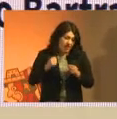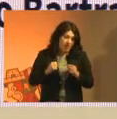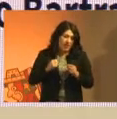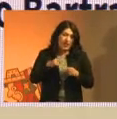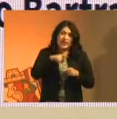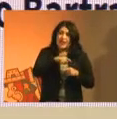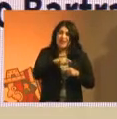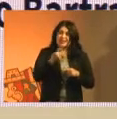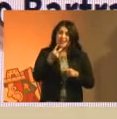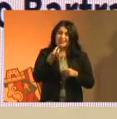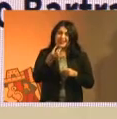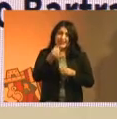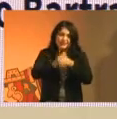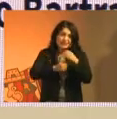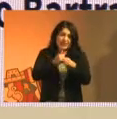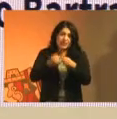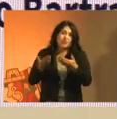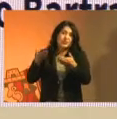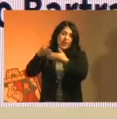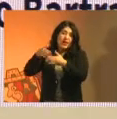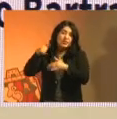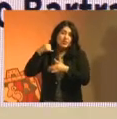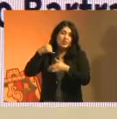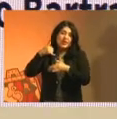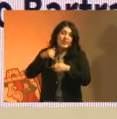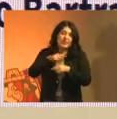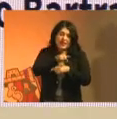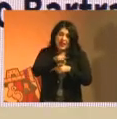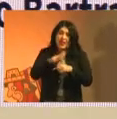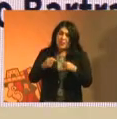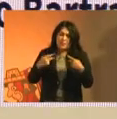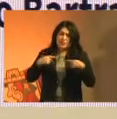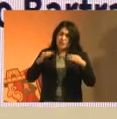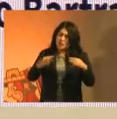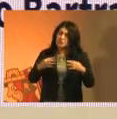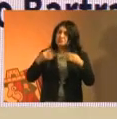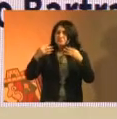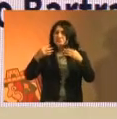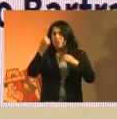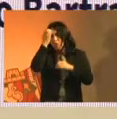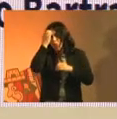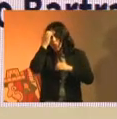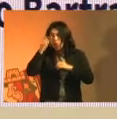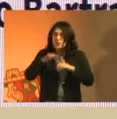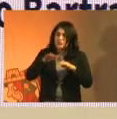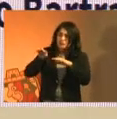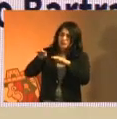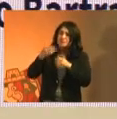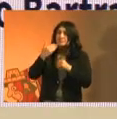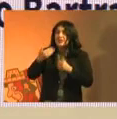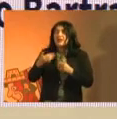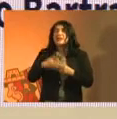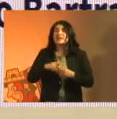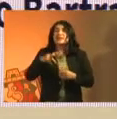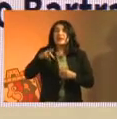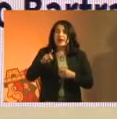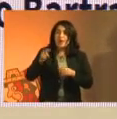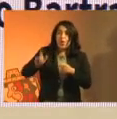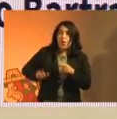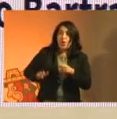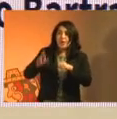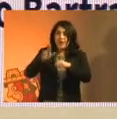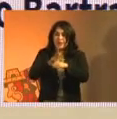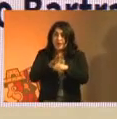323 años en yucatán ac prestigio presencia fuerza política en yucatán y el aspira a ser el gobernador gobernador